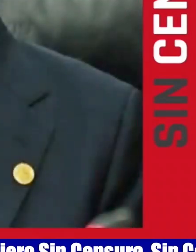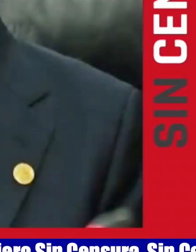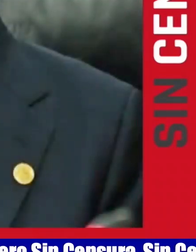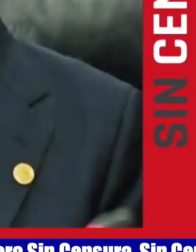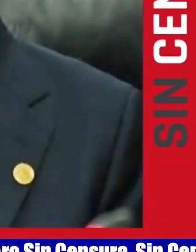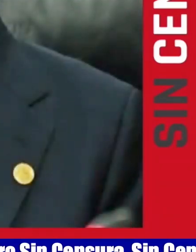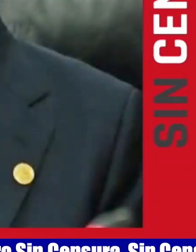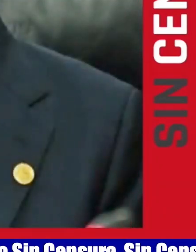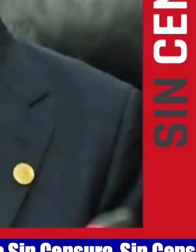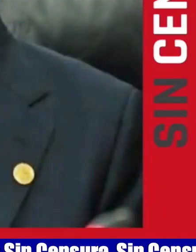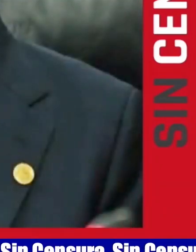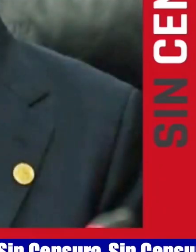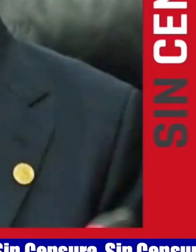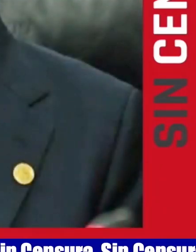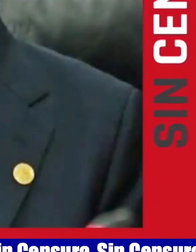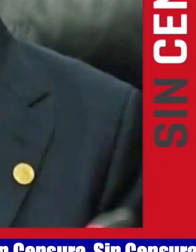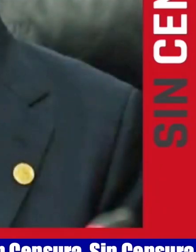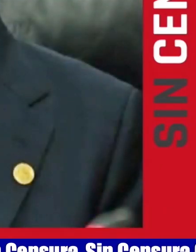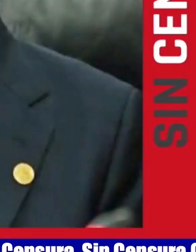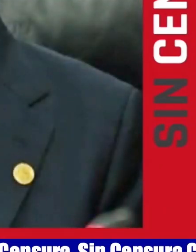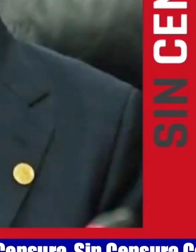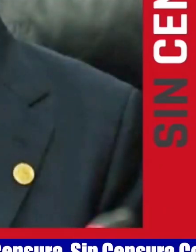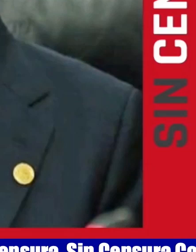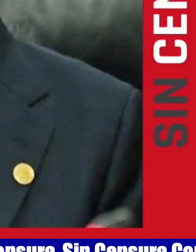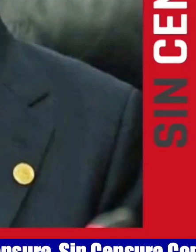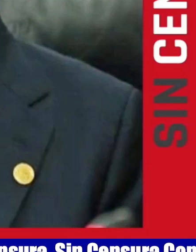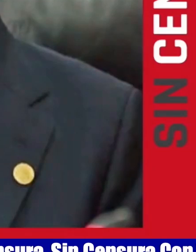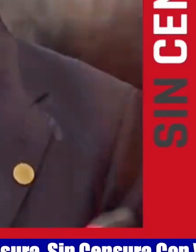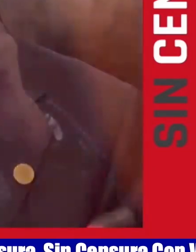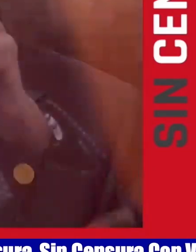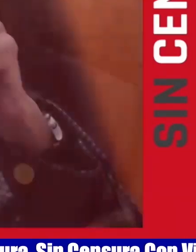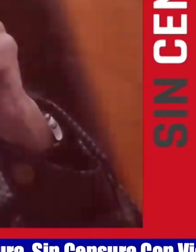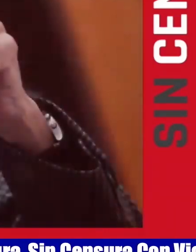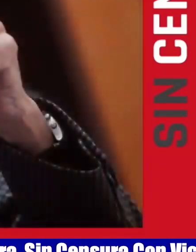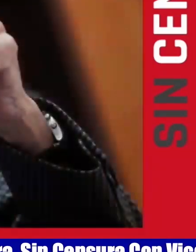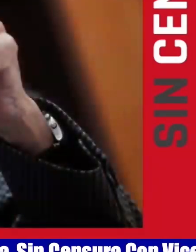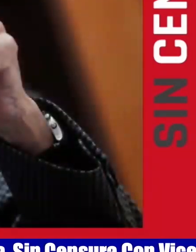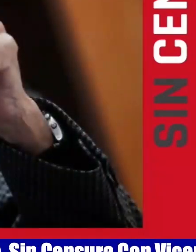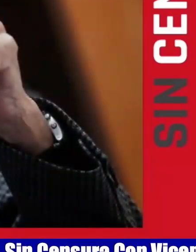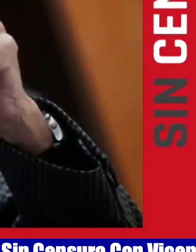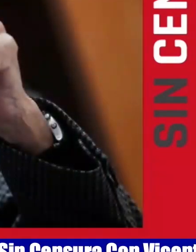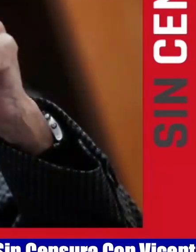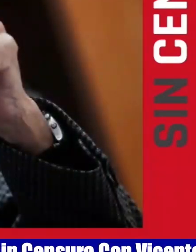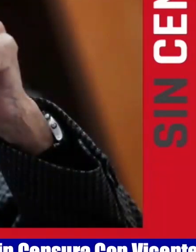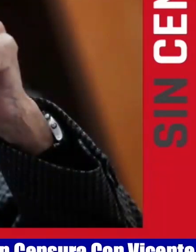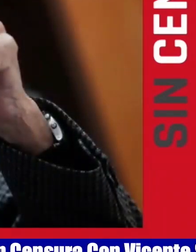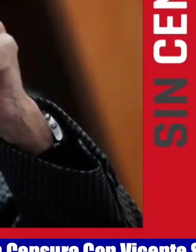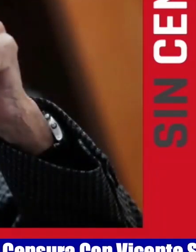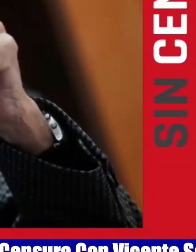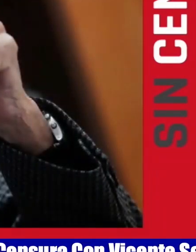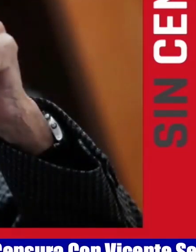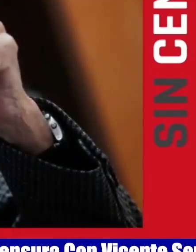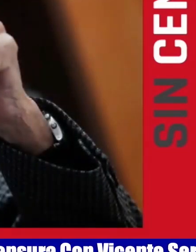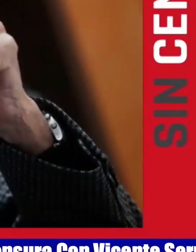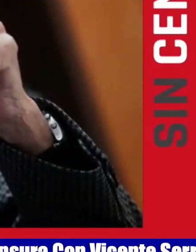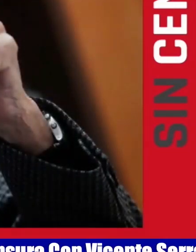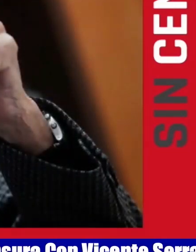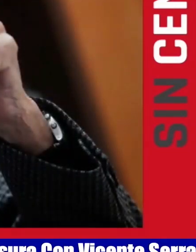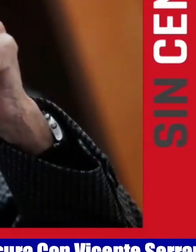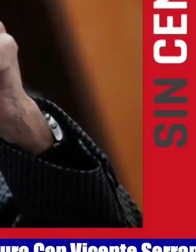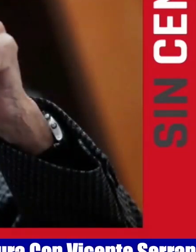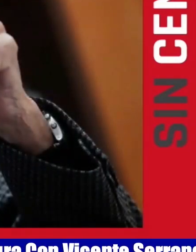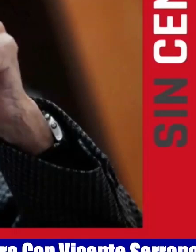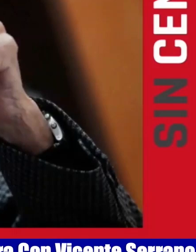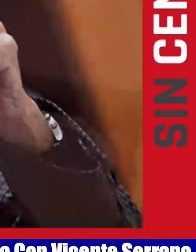resultados en el PRD como dirigente de ese partido, ganaron gubernaturas, después ganaría